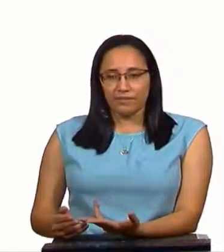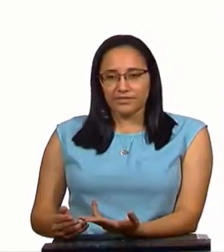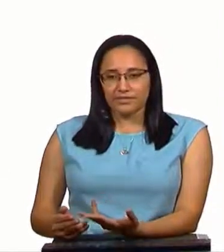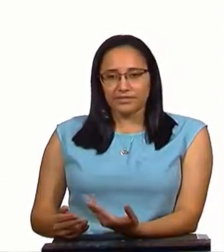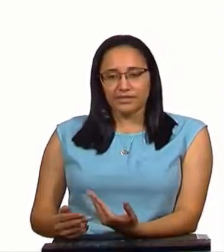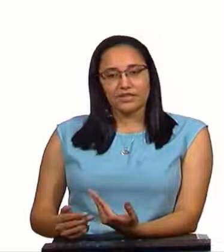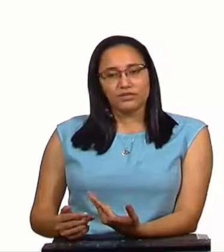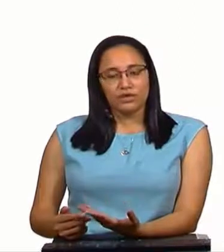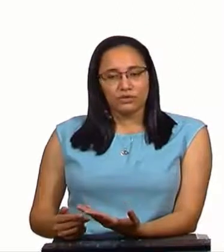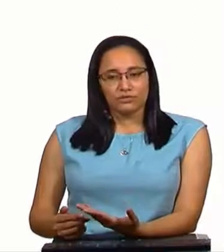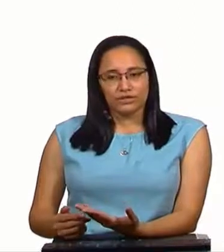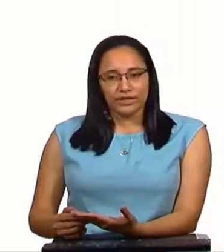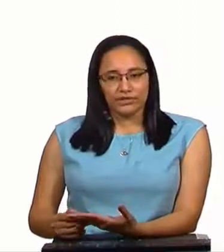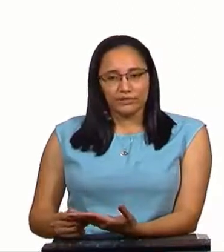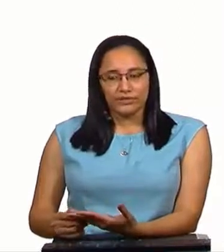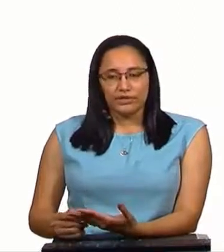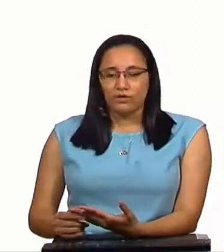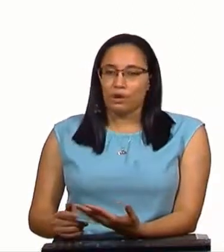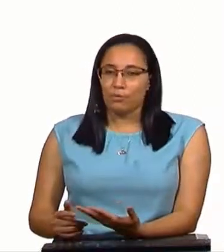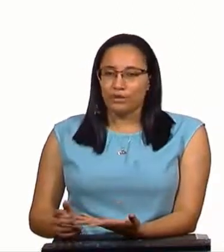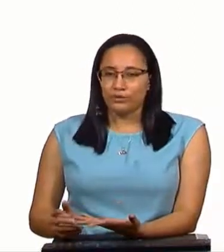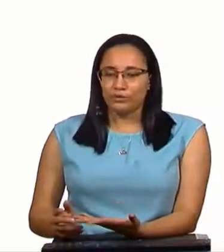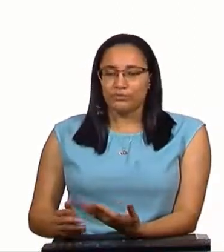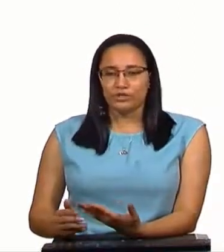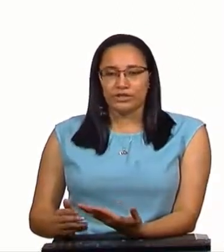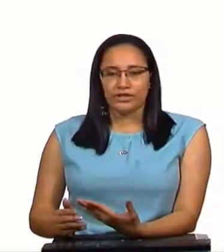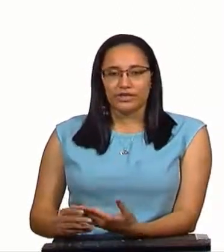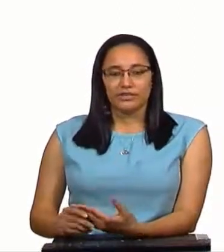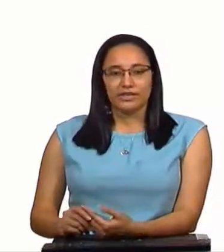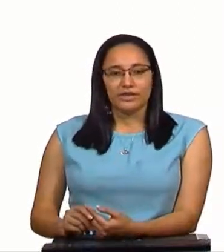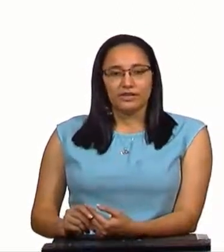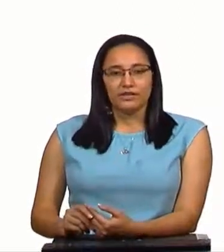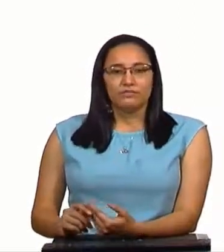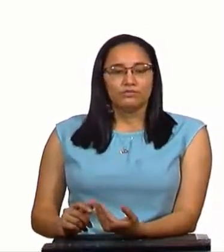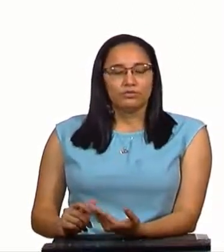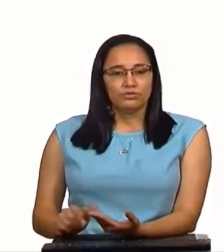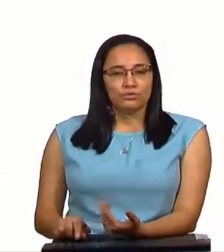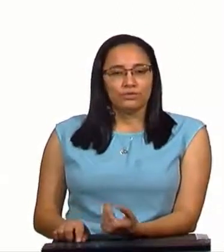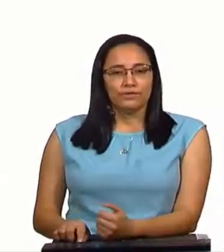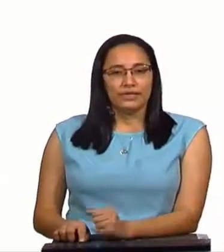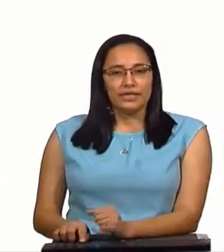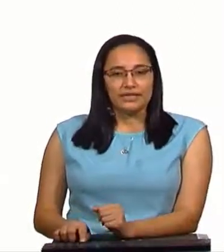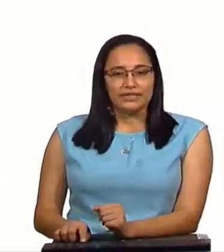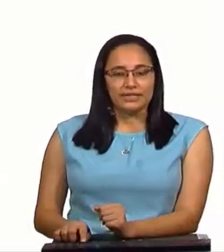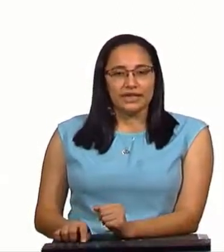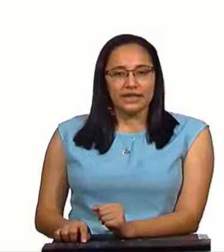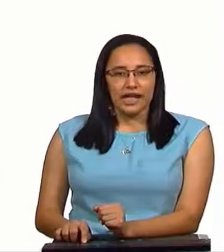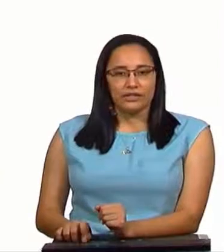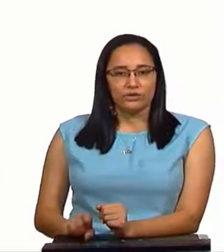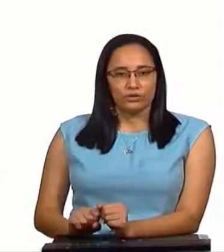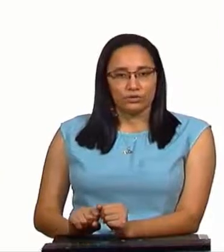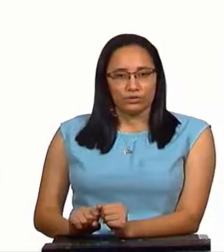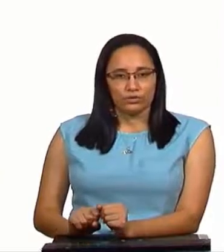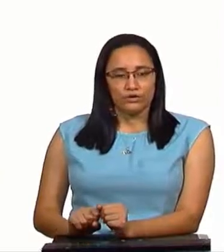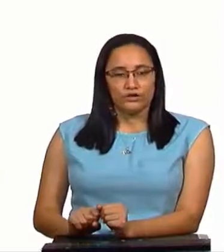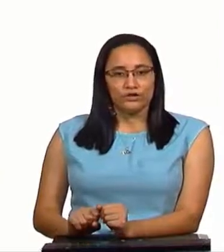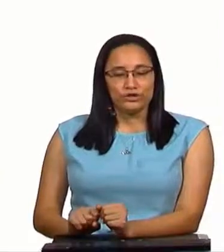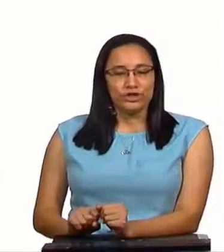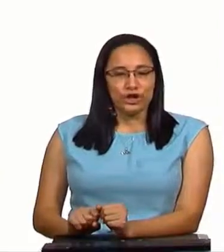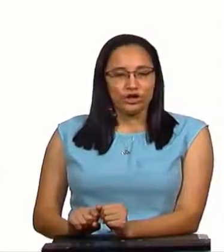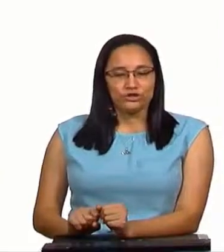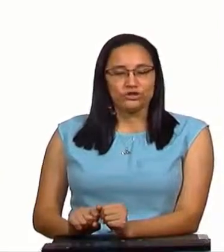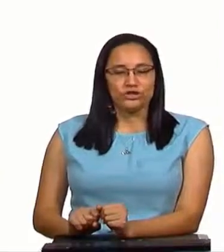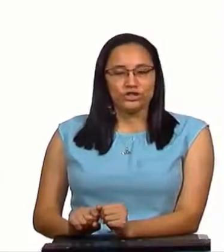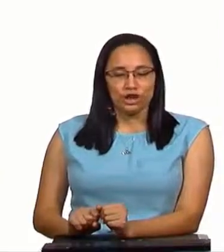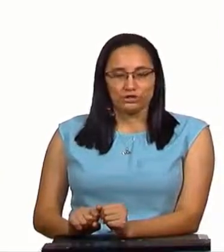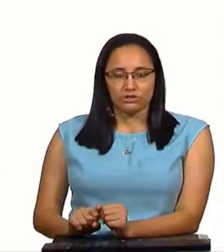El advice, en este caso, el consejo o la opinión, como ustedes quieren, sería, tú deberías de ir al doctor. You should